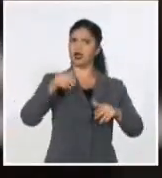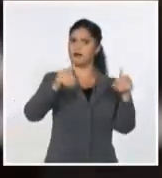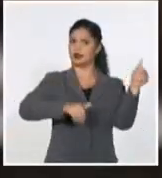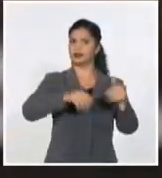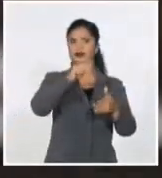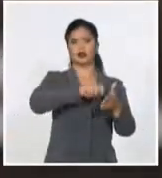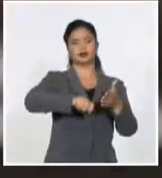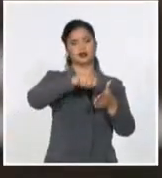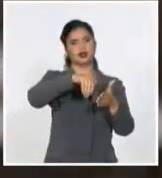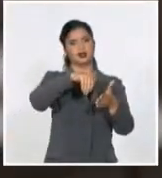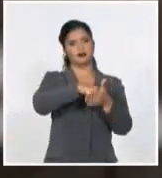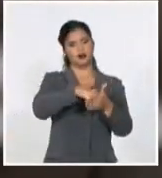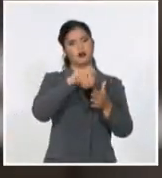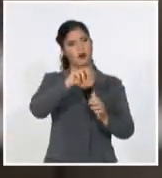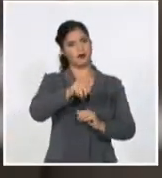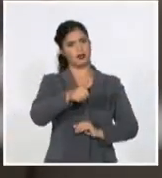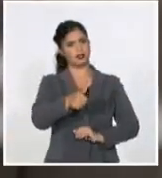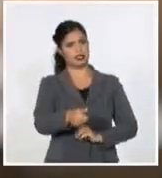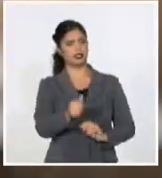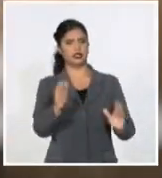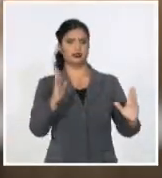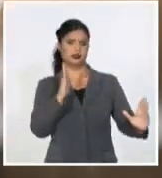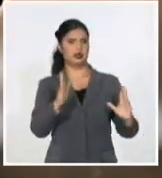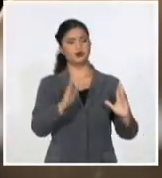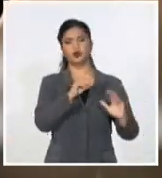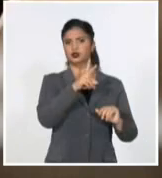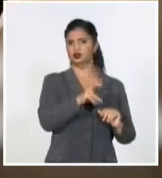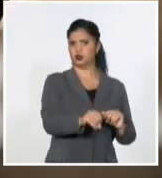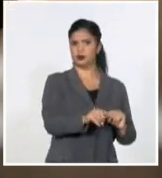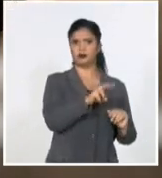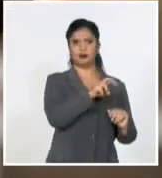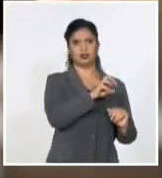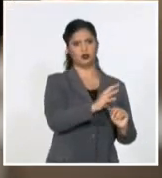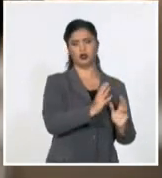liderar el país centroamericano durante el periodo 2024-2025.